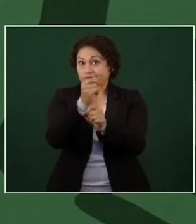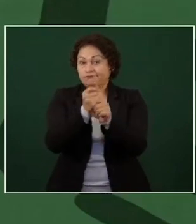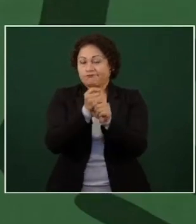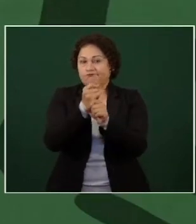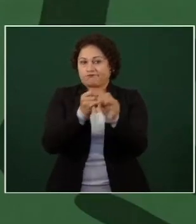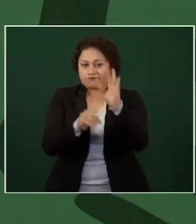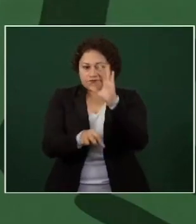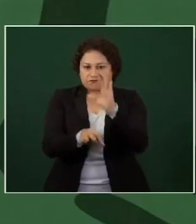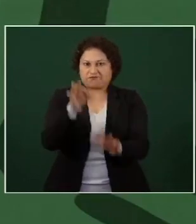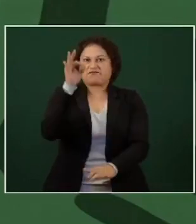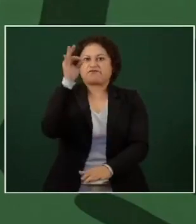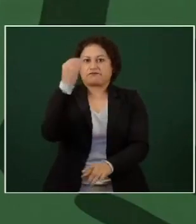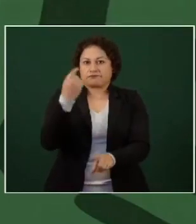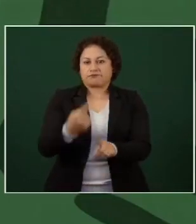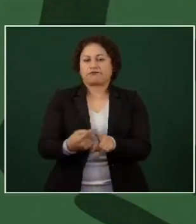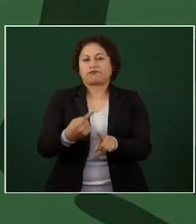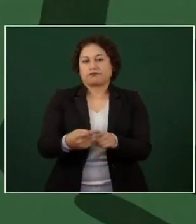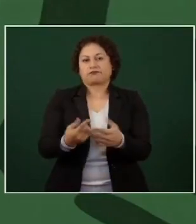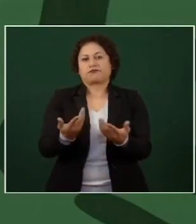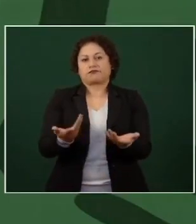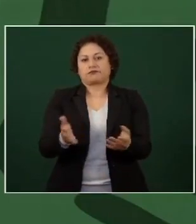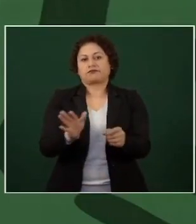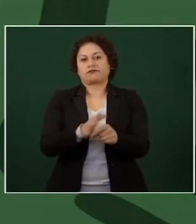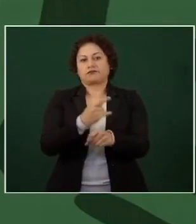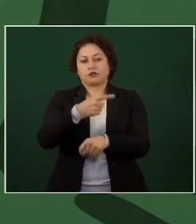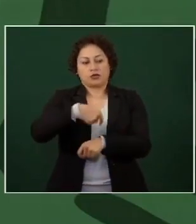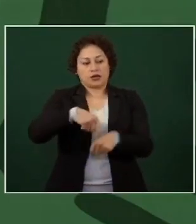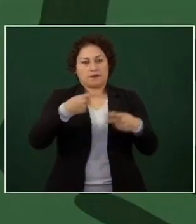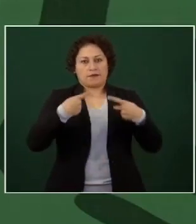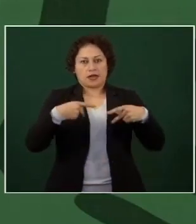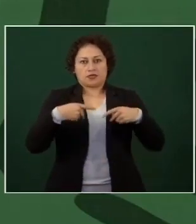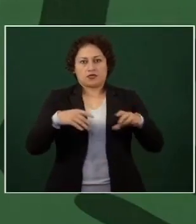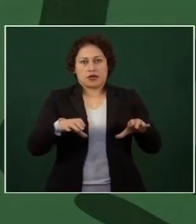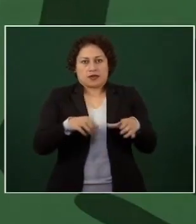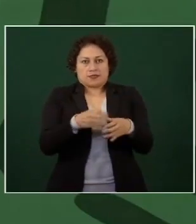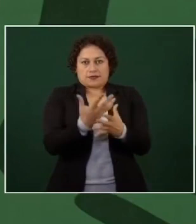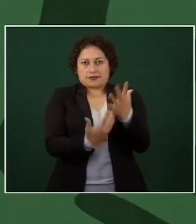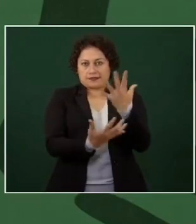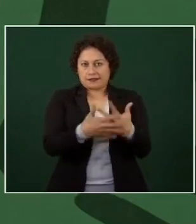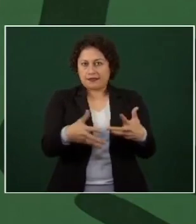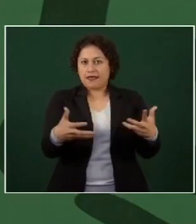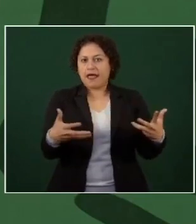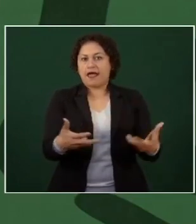porque estos fueron los que operaron,